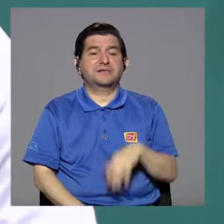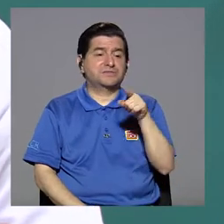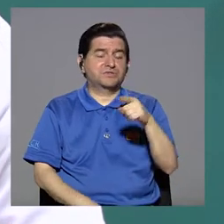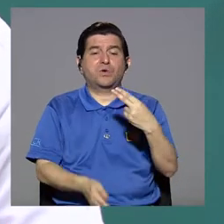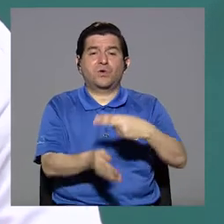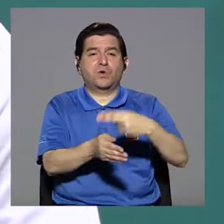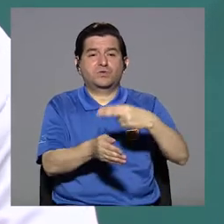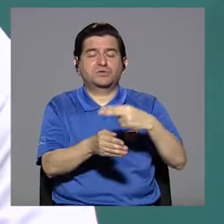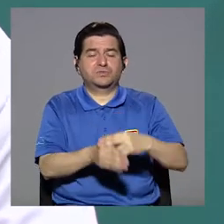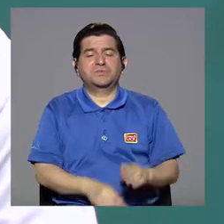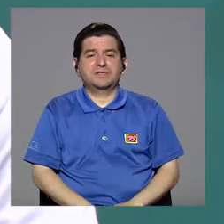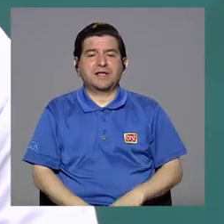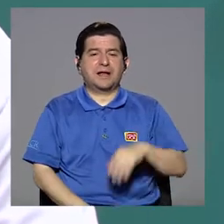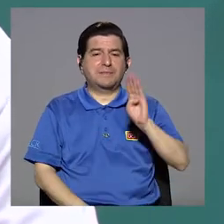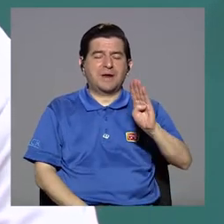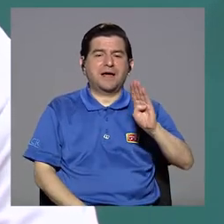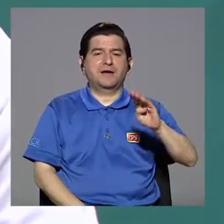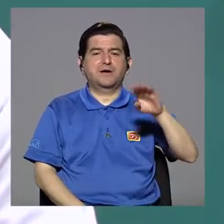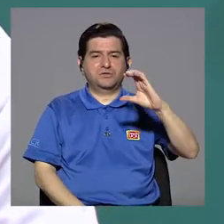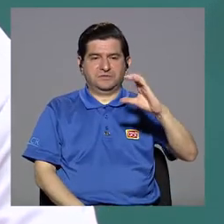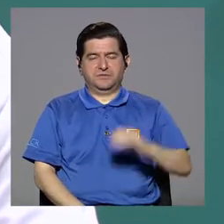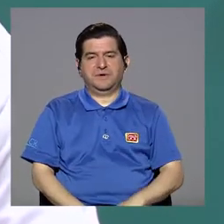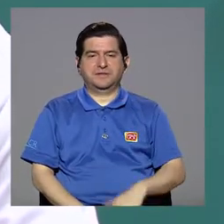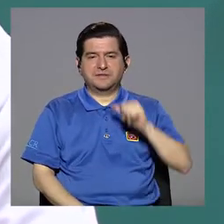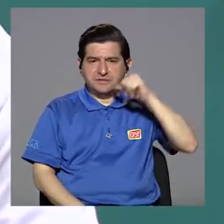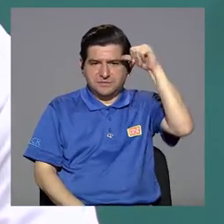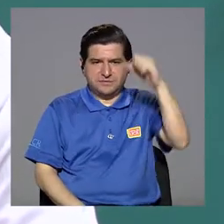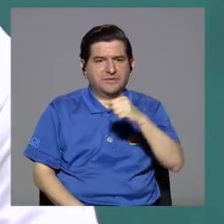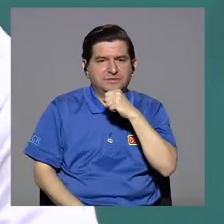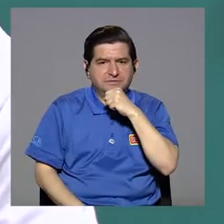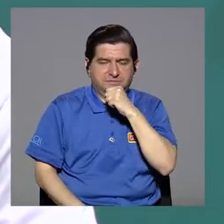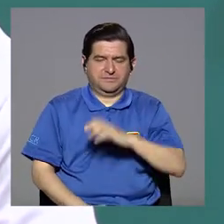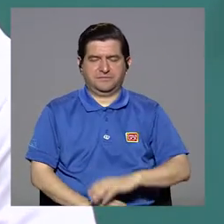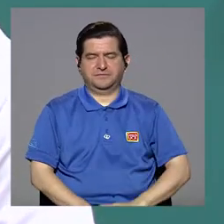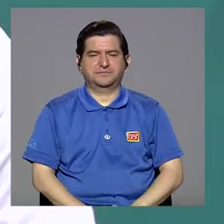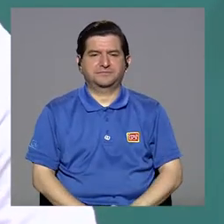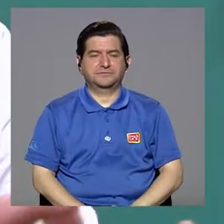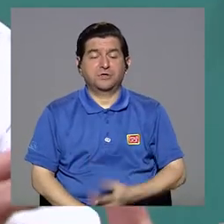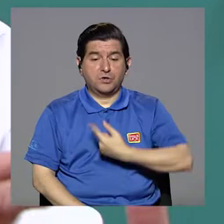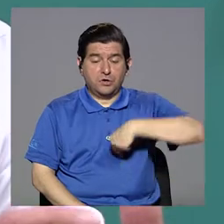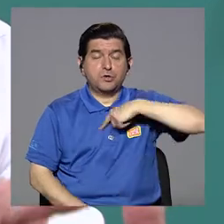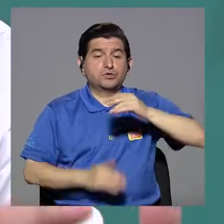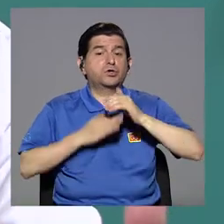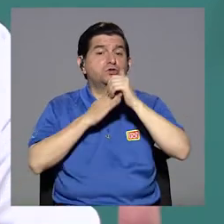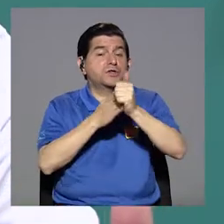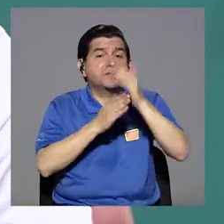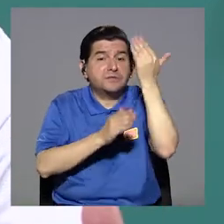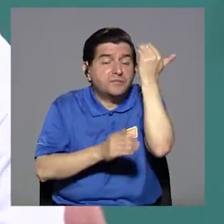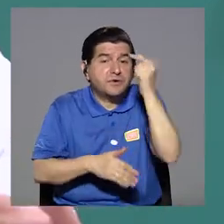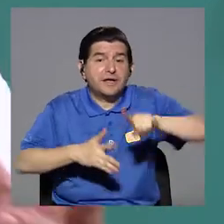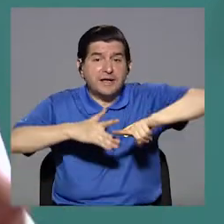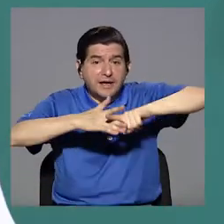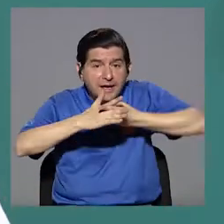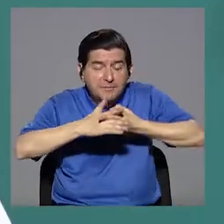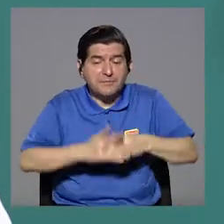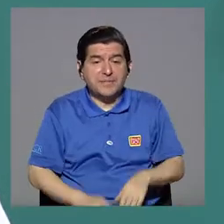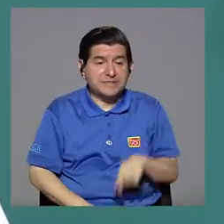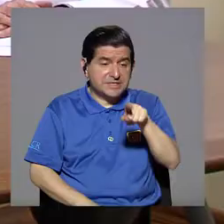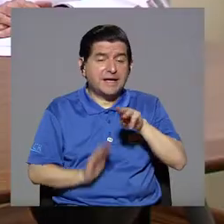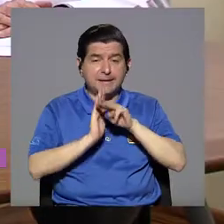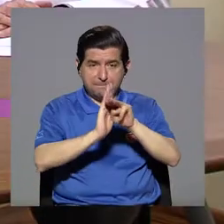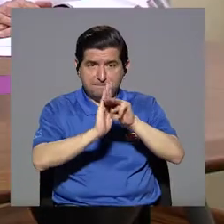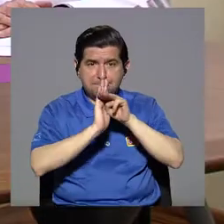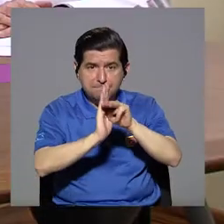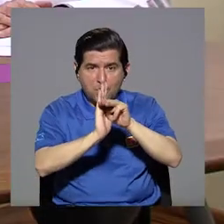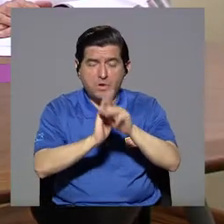blanco cervantes alegría nosotros que somos los pioneros porque empezamos a